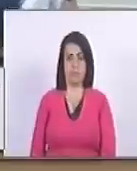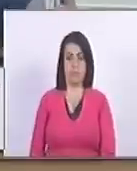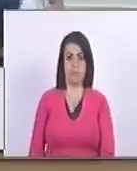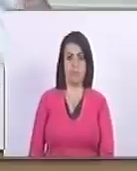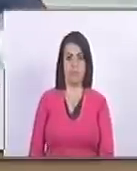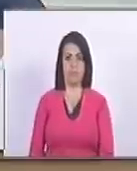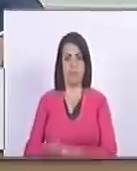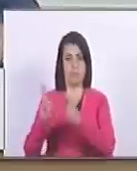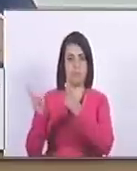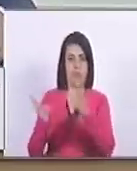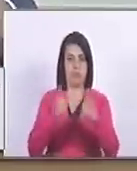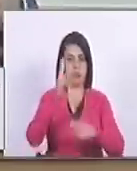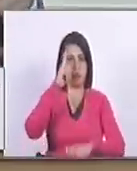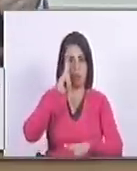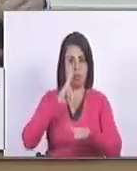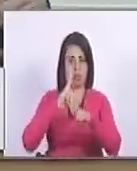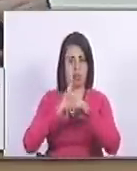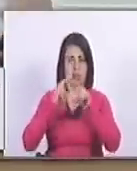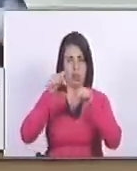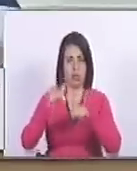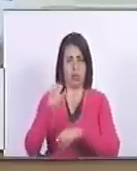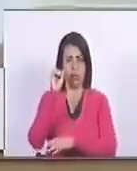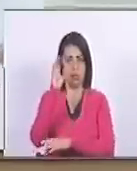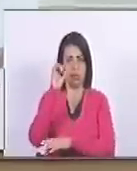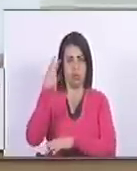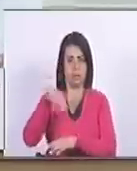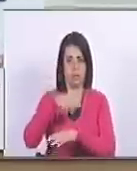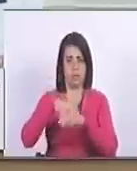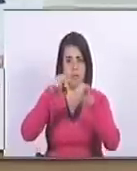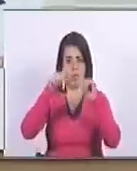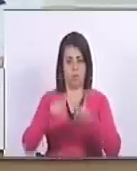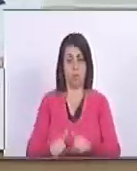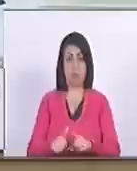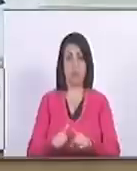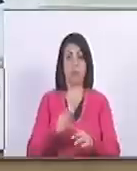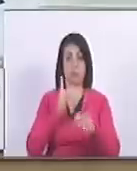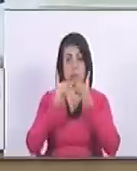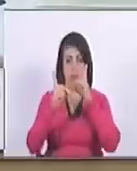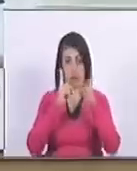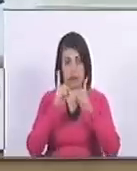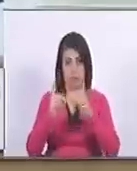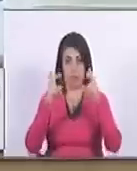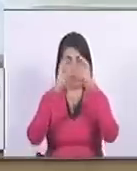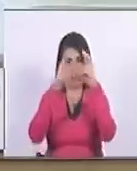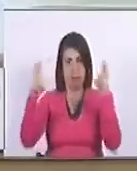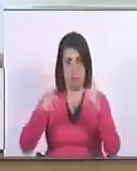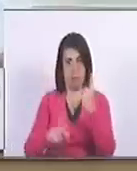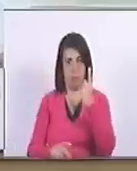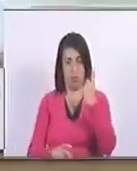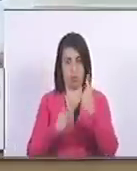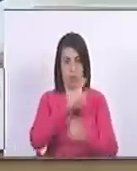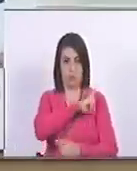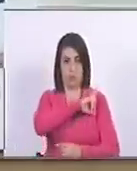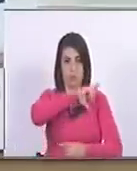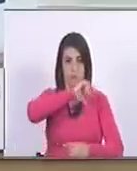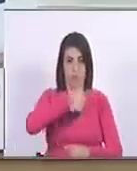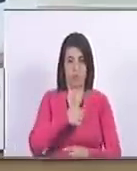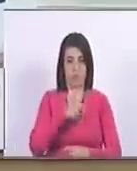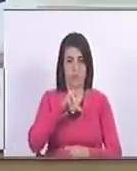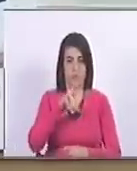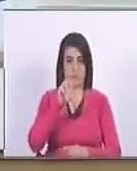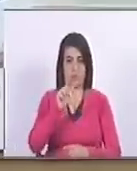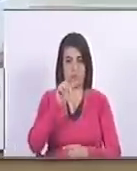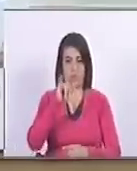Son invitados de honor de esta Asamblea Nacional hoy para la discusión de este punto la directora Nacil